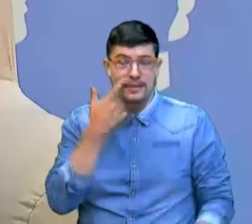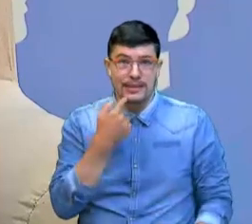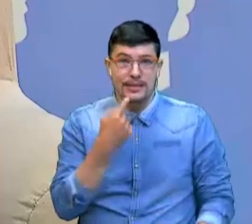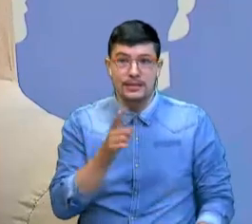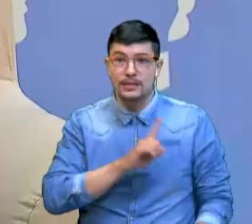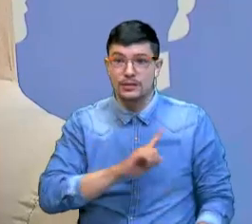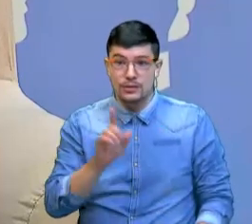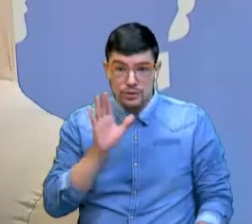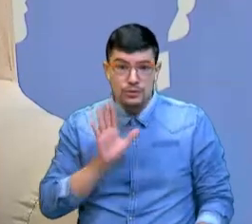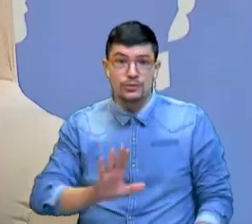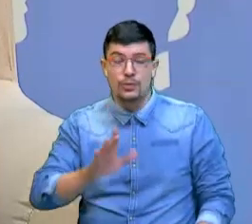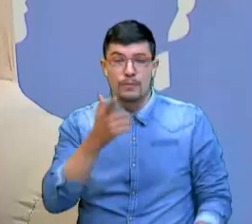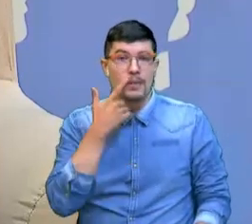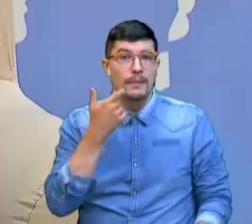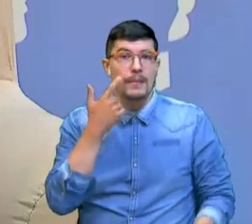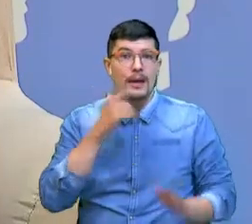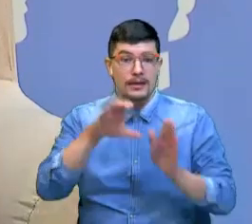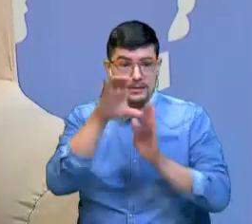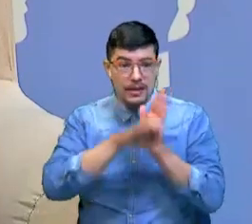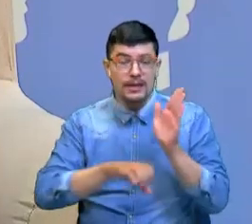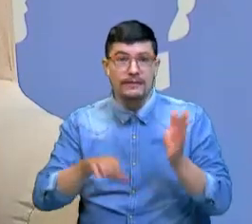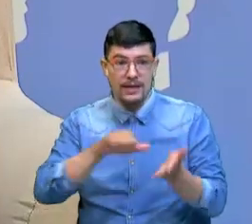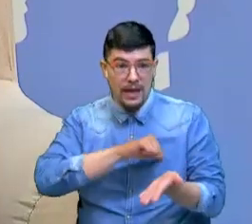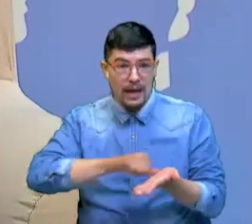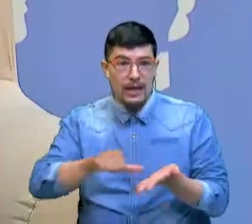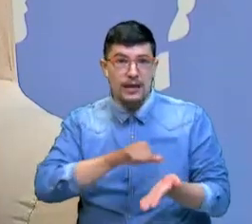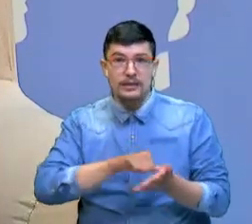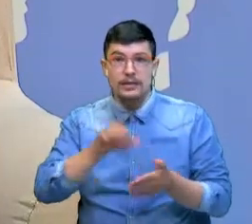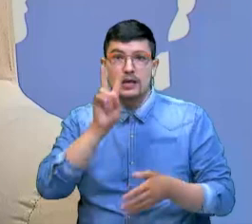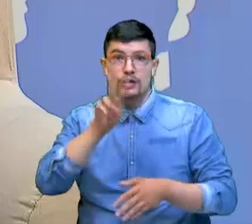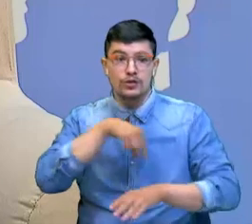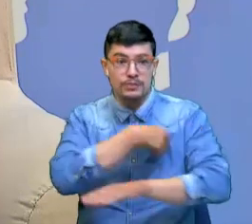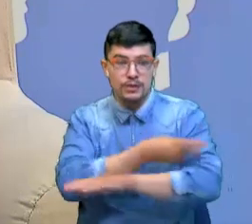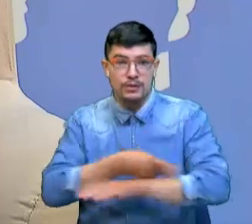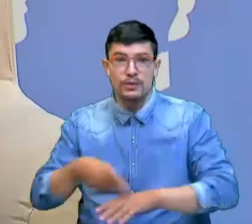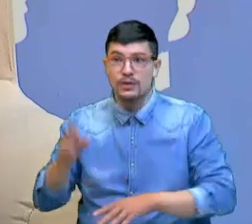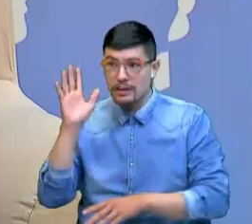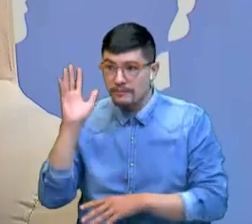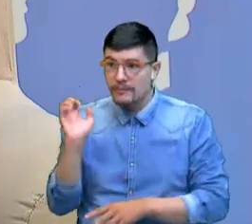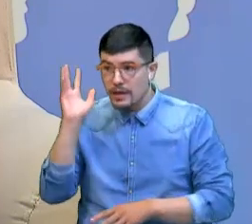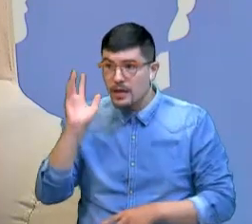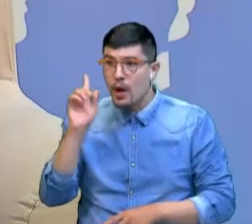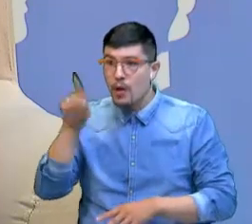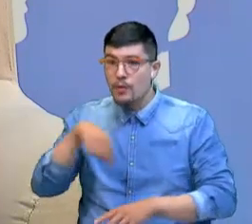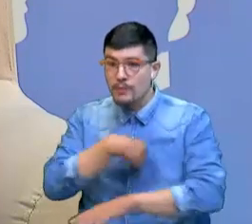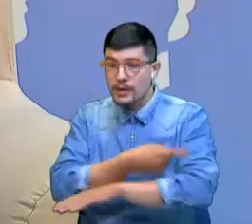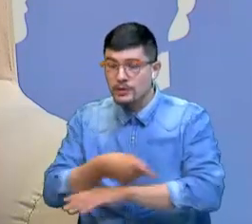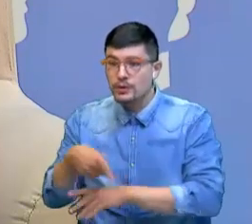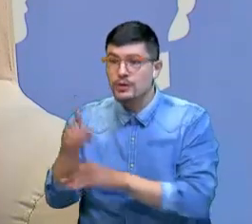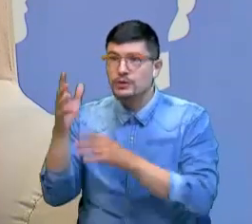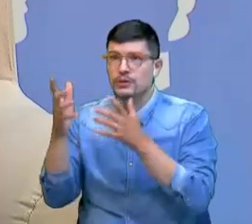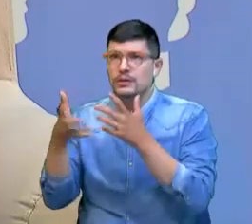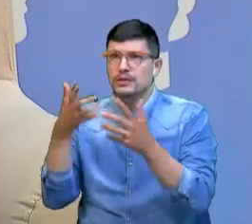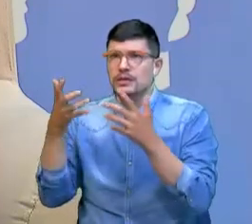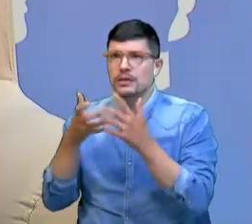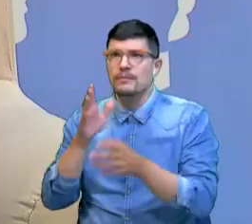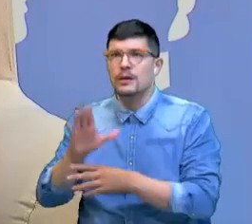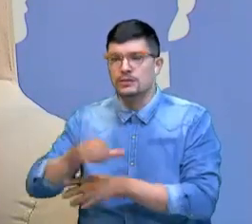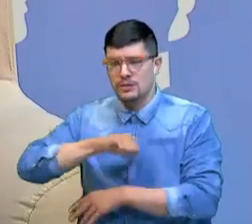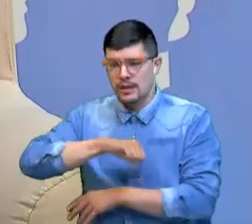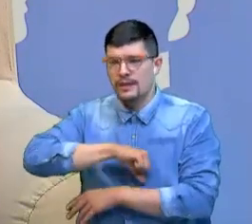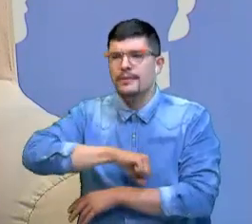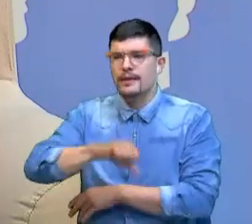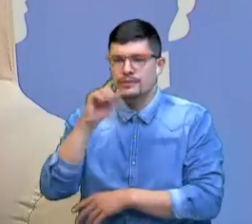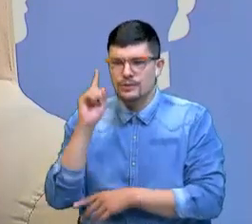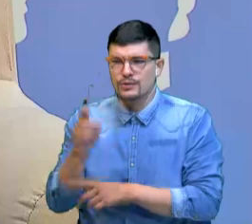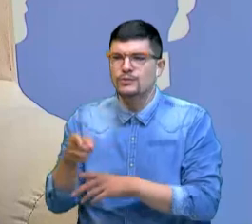padre acredita que tiene gastos por 2 millones de pesos y una pensión de 1 millón de pesos, en este sistema tendría derecho a la pensión